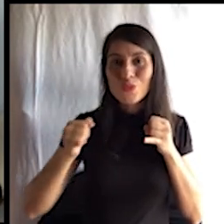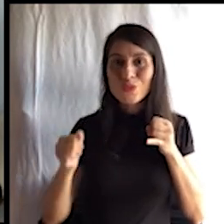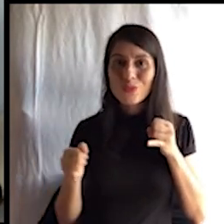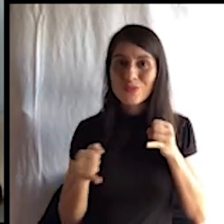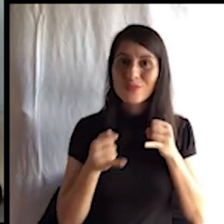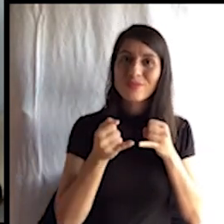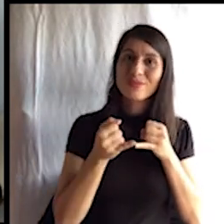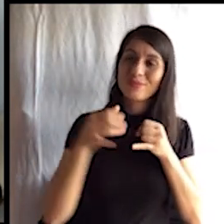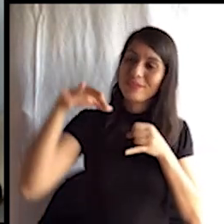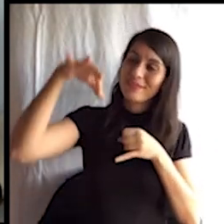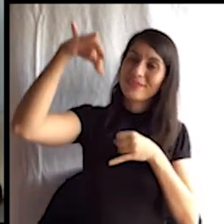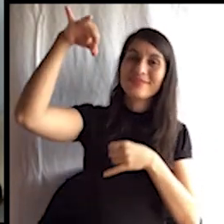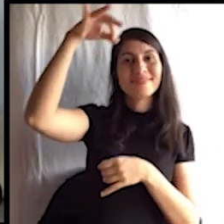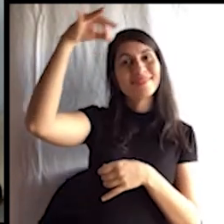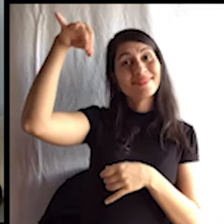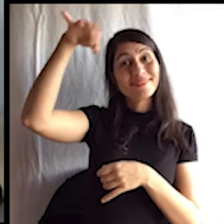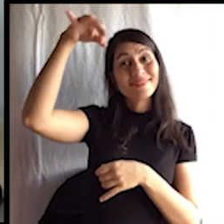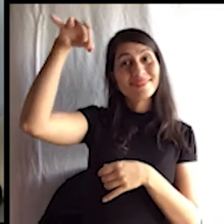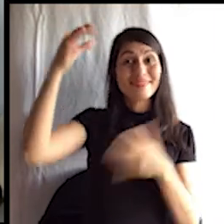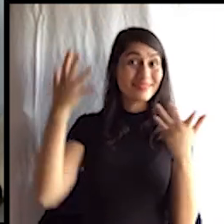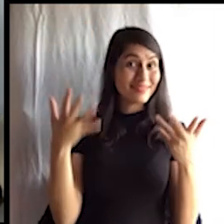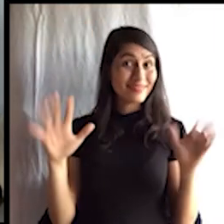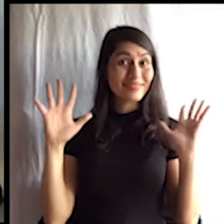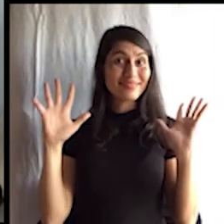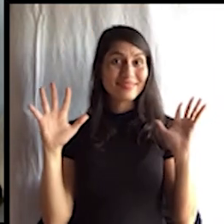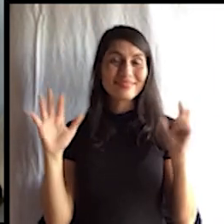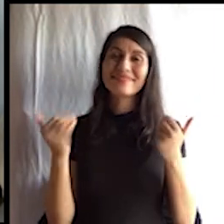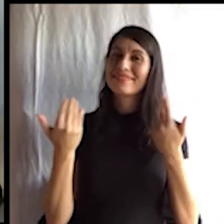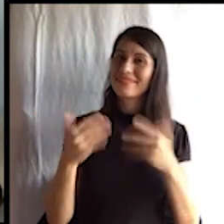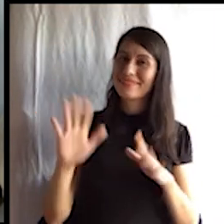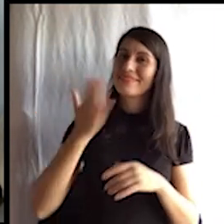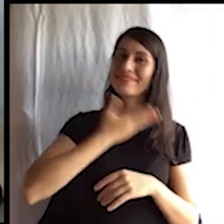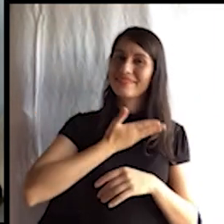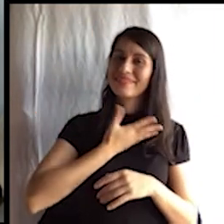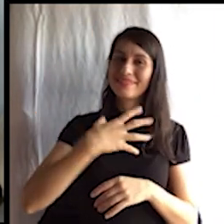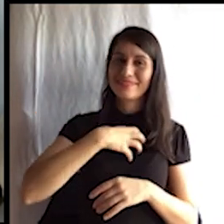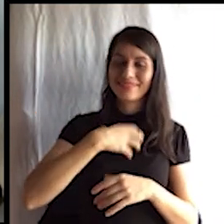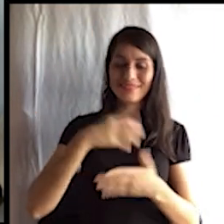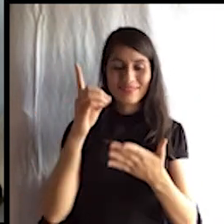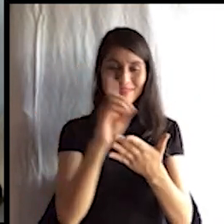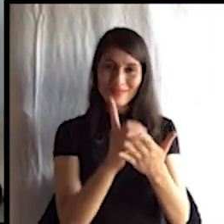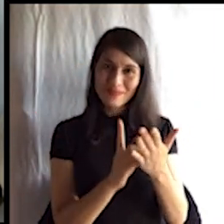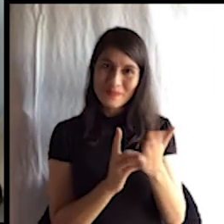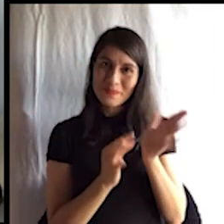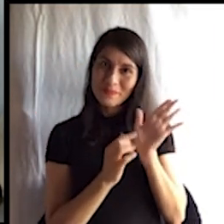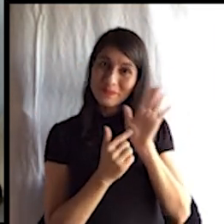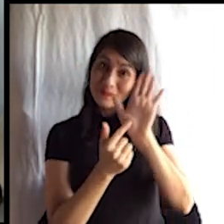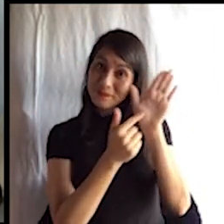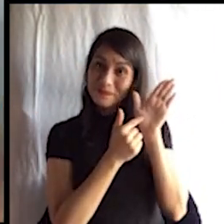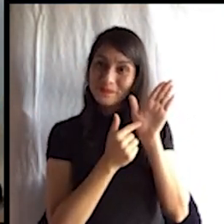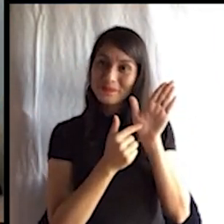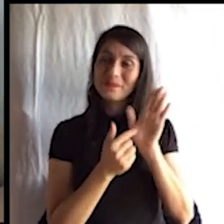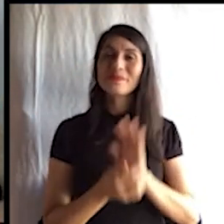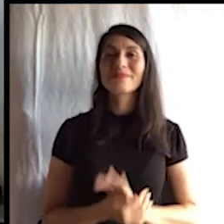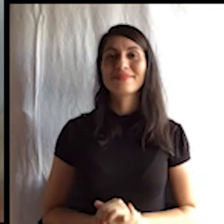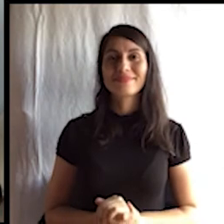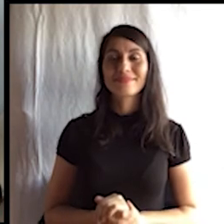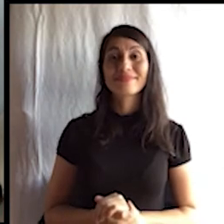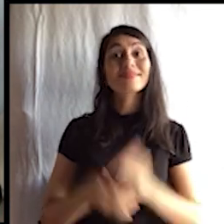el colgante. Y ya está, tenemos nuestra escultura.